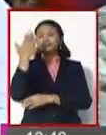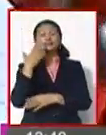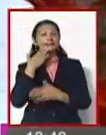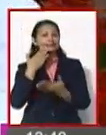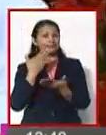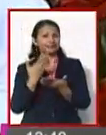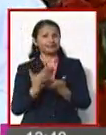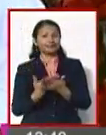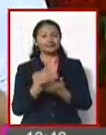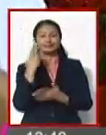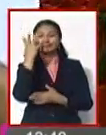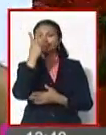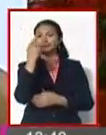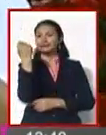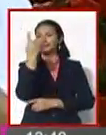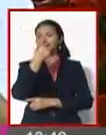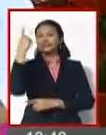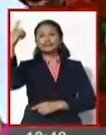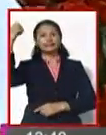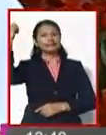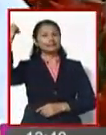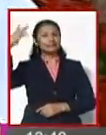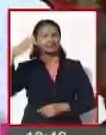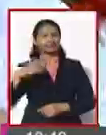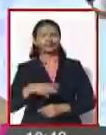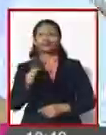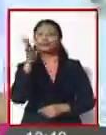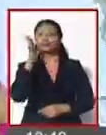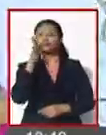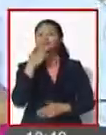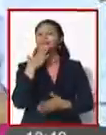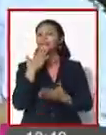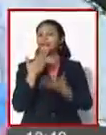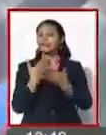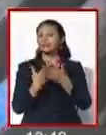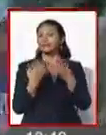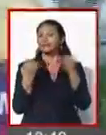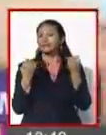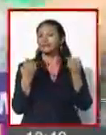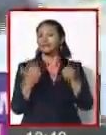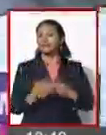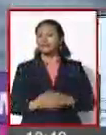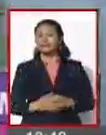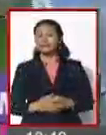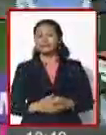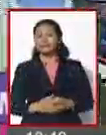despejado. Está muy lindo el día, el sol nos está iluminando porque las mamás se merecen esto y mucho más.